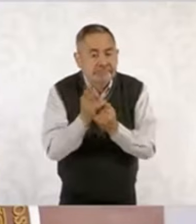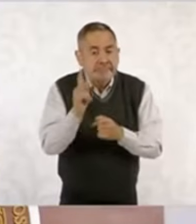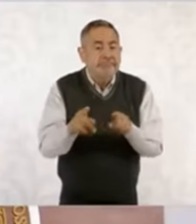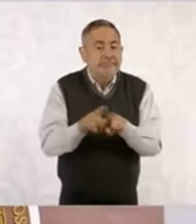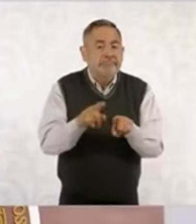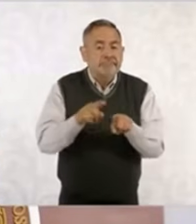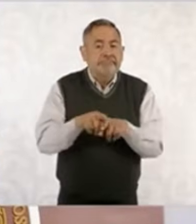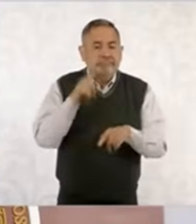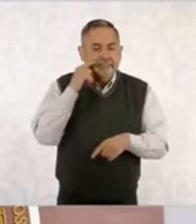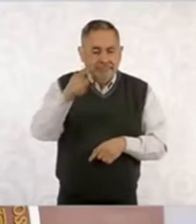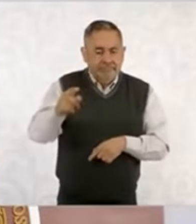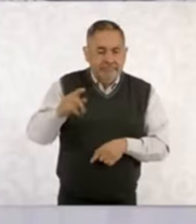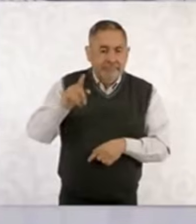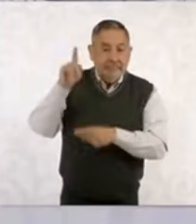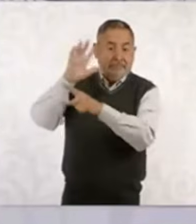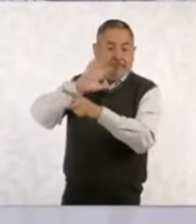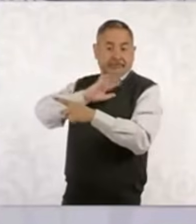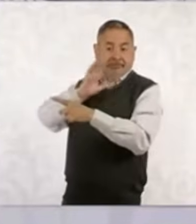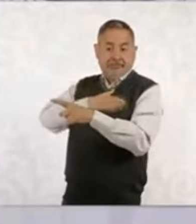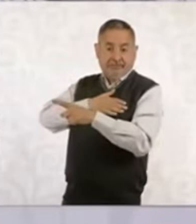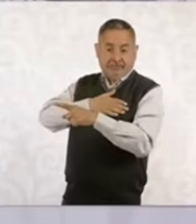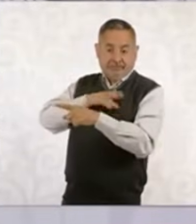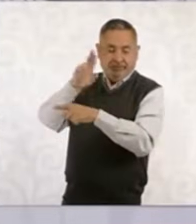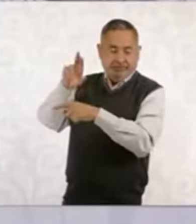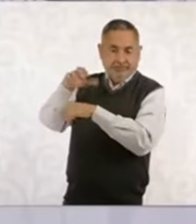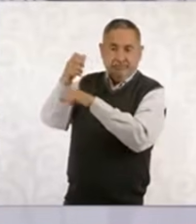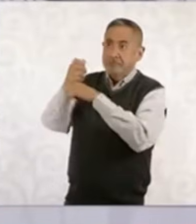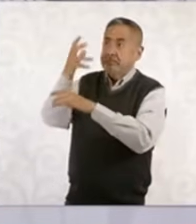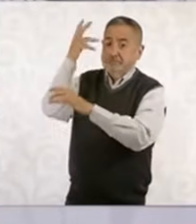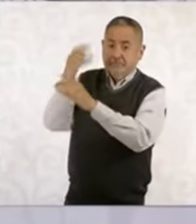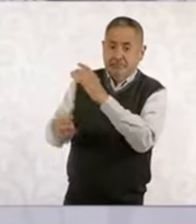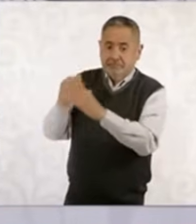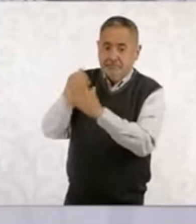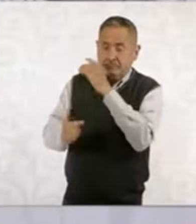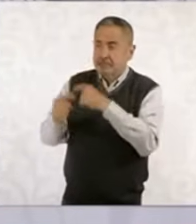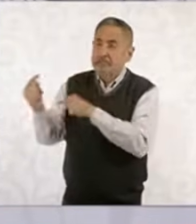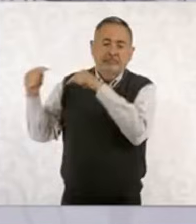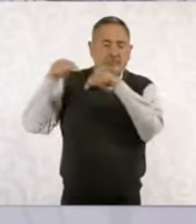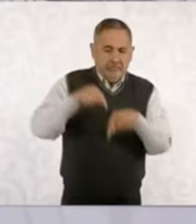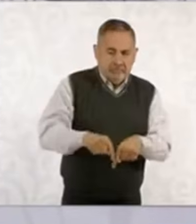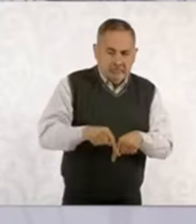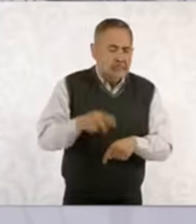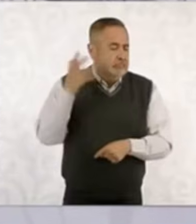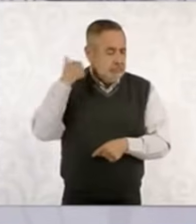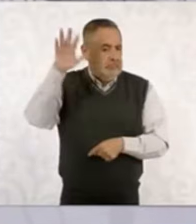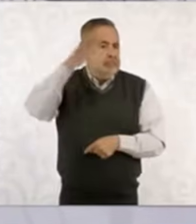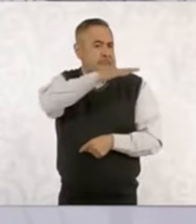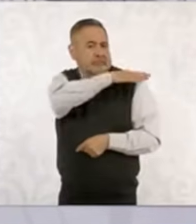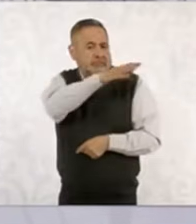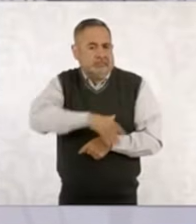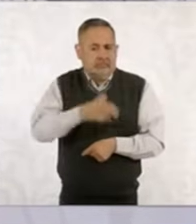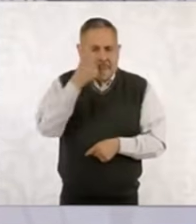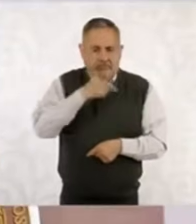de españoles republicanos en su época por el general Cárdenas, le dieron mucho a